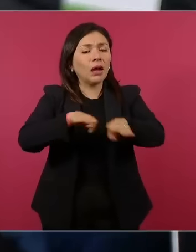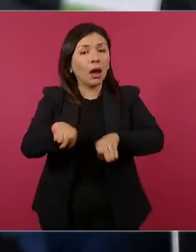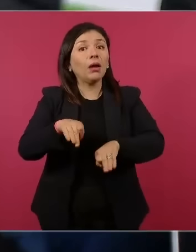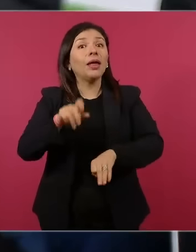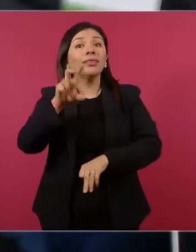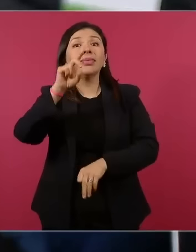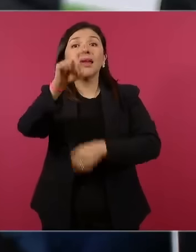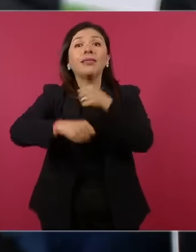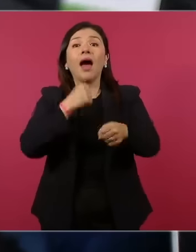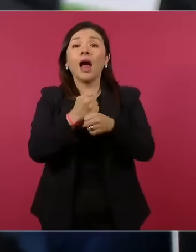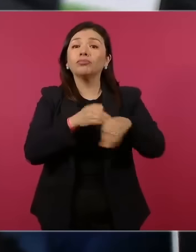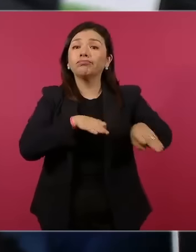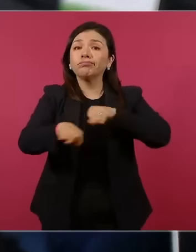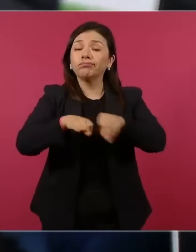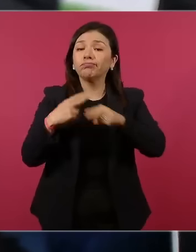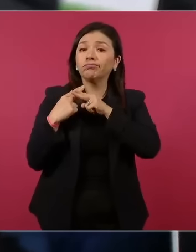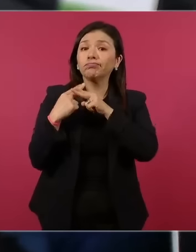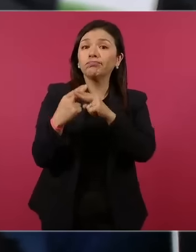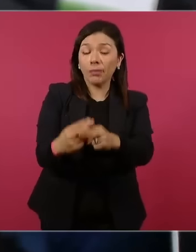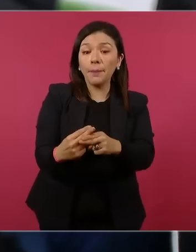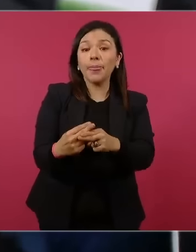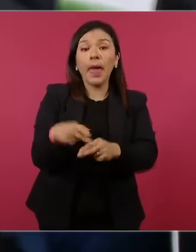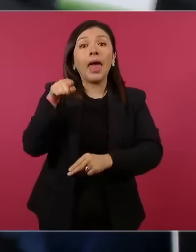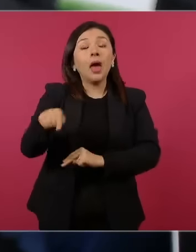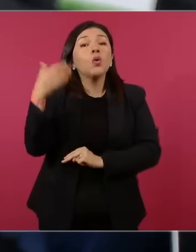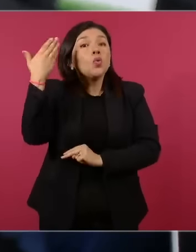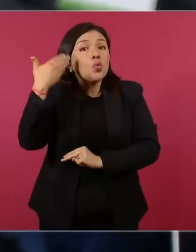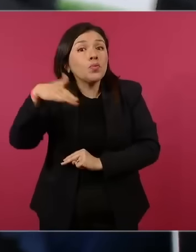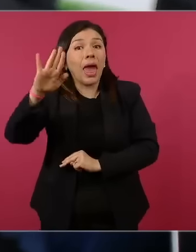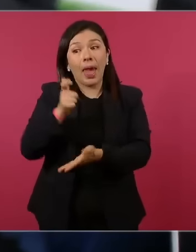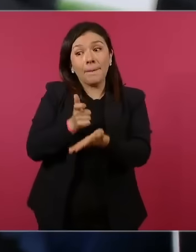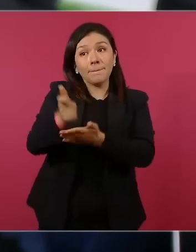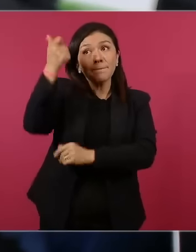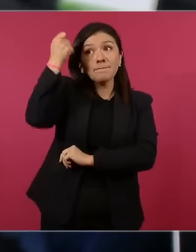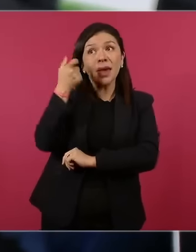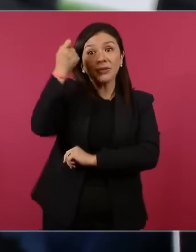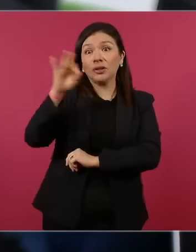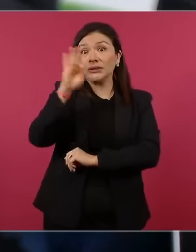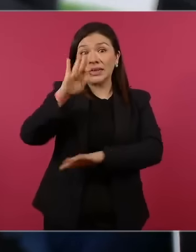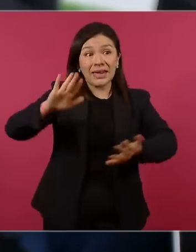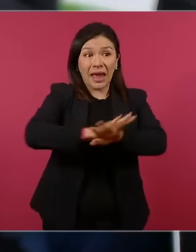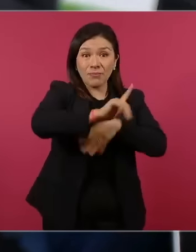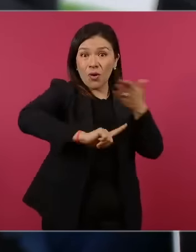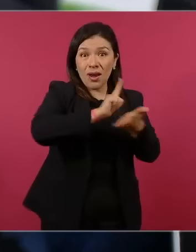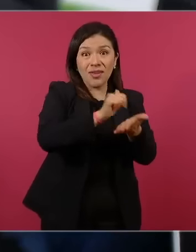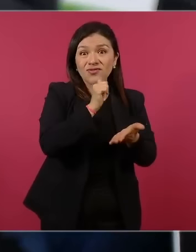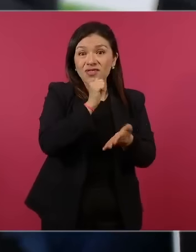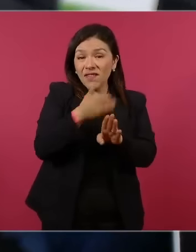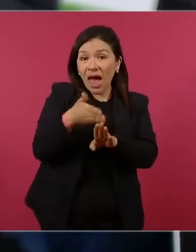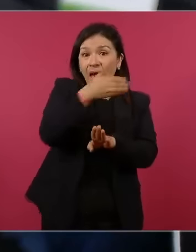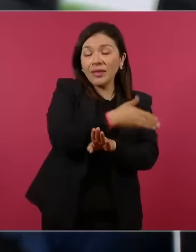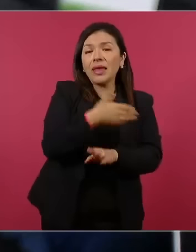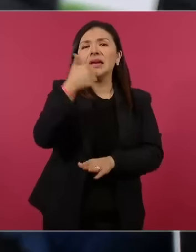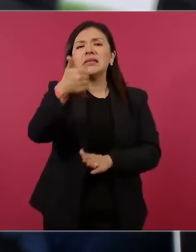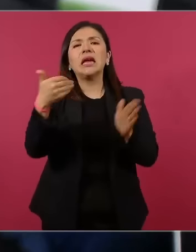años ya de servicio y ella hubiera recibido antes de la reforma una pensión de